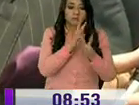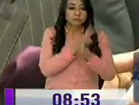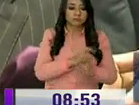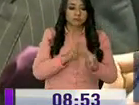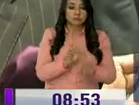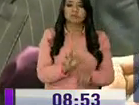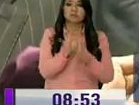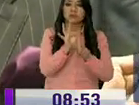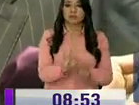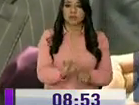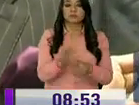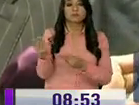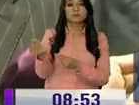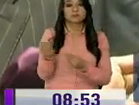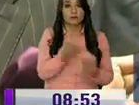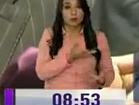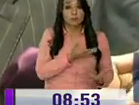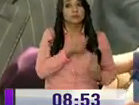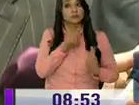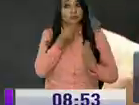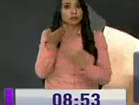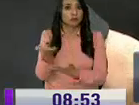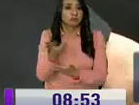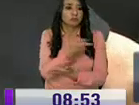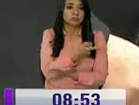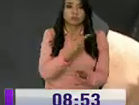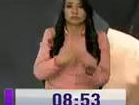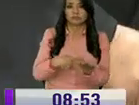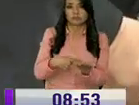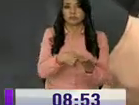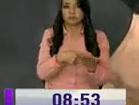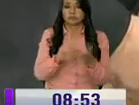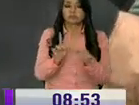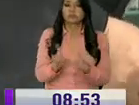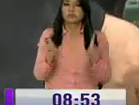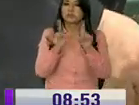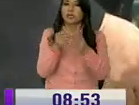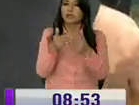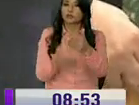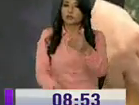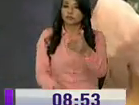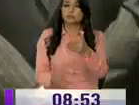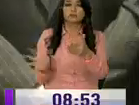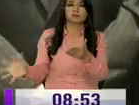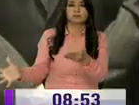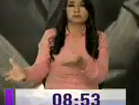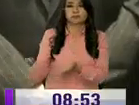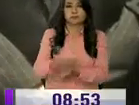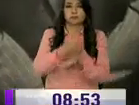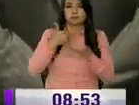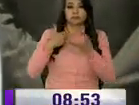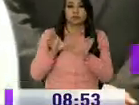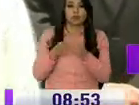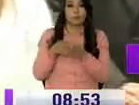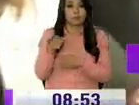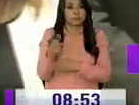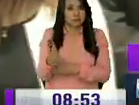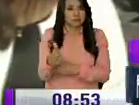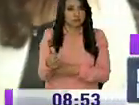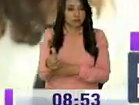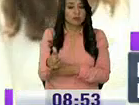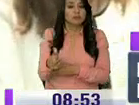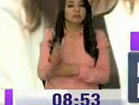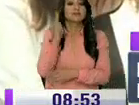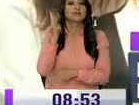y que estaremos informados oportunamente. Los datos para poder sostener esta denuncia fueron recopilados por la Comisión Nacional Anticorrupción